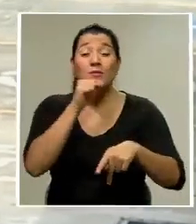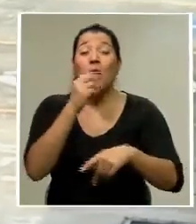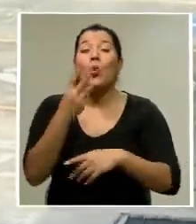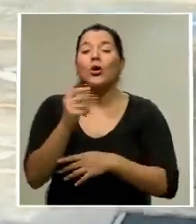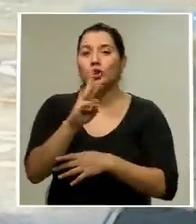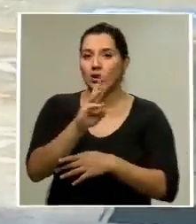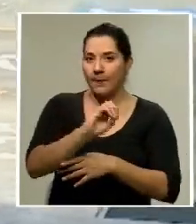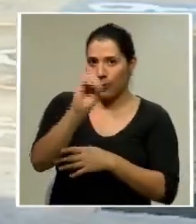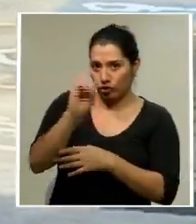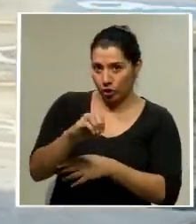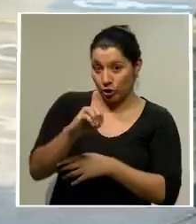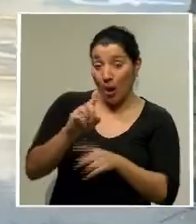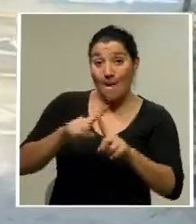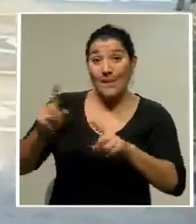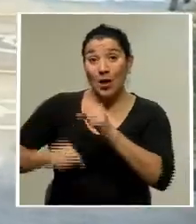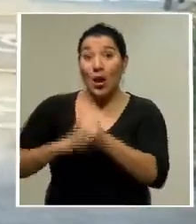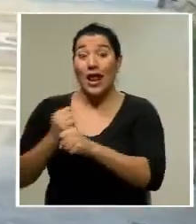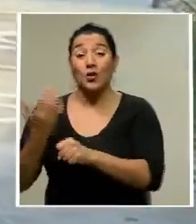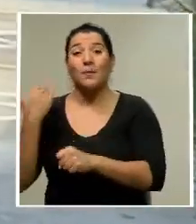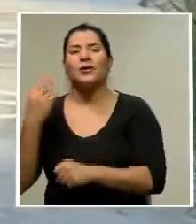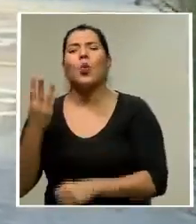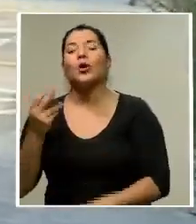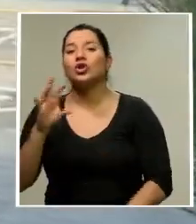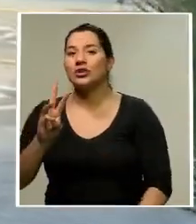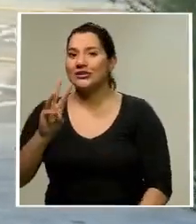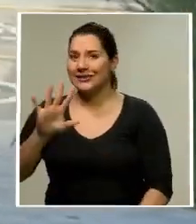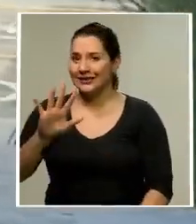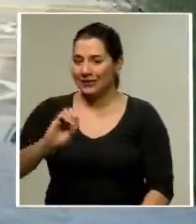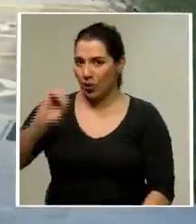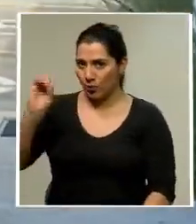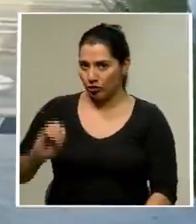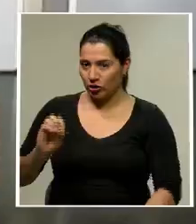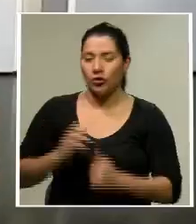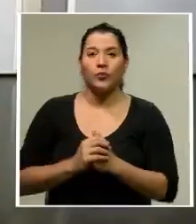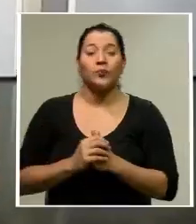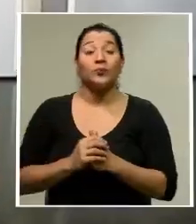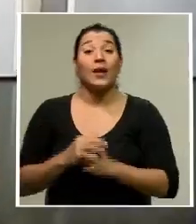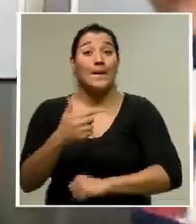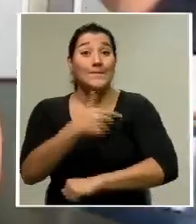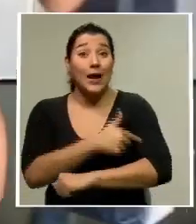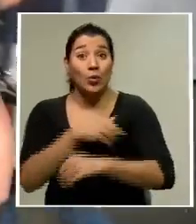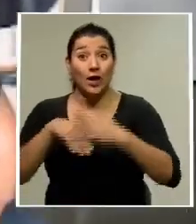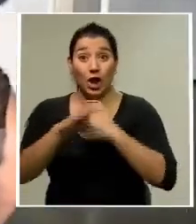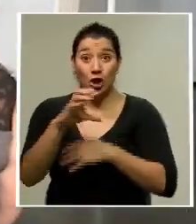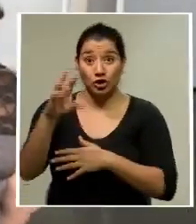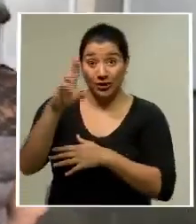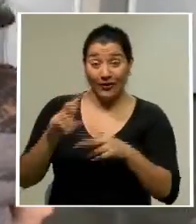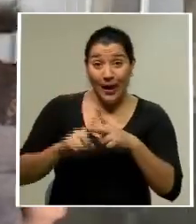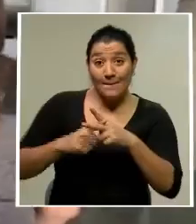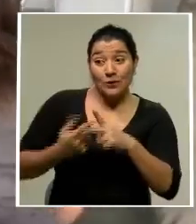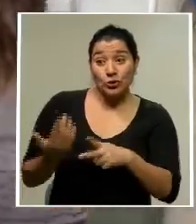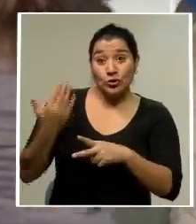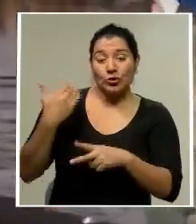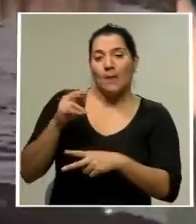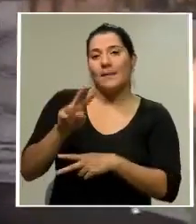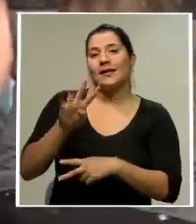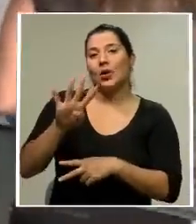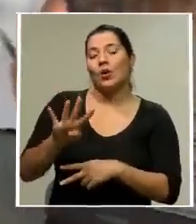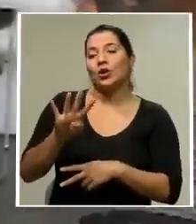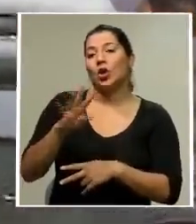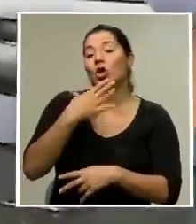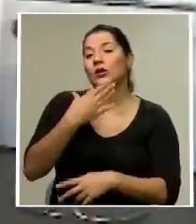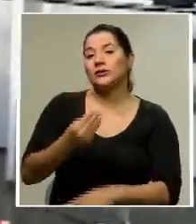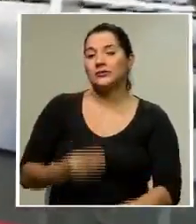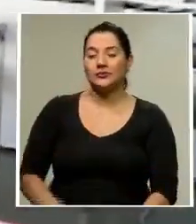6%, mientras que el año anterior fue de 65%. La aplicación de la vacuna en nuestro país comenzó el pasado 24 de